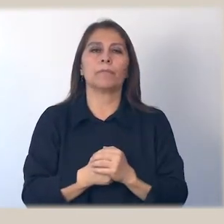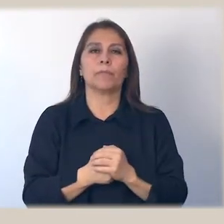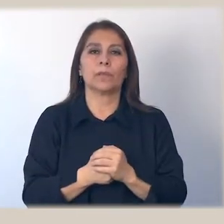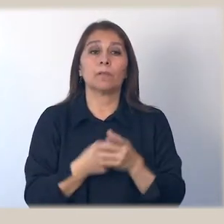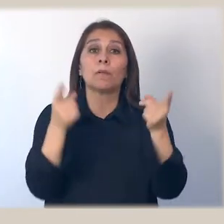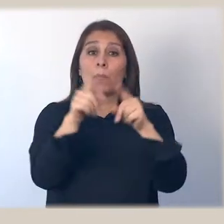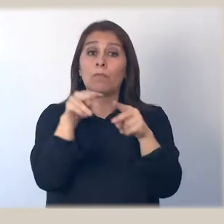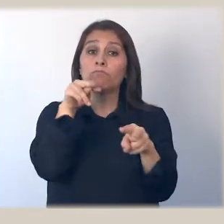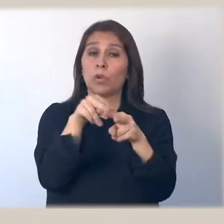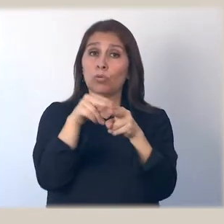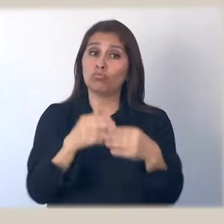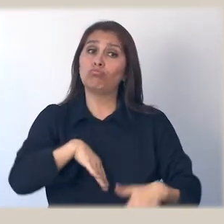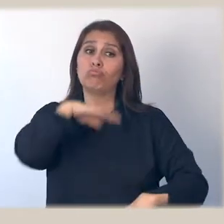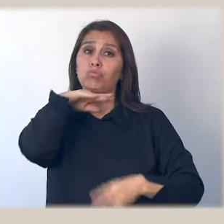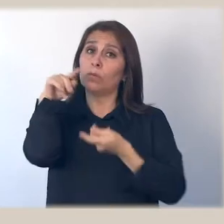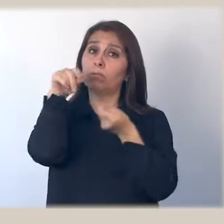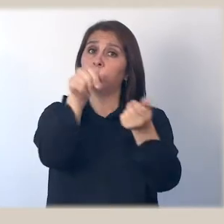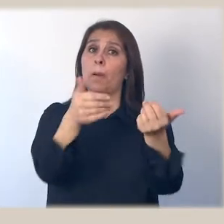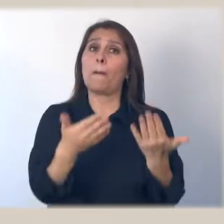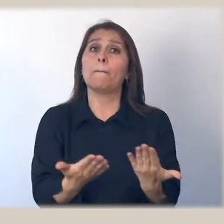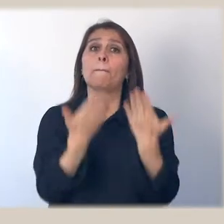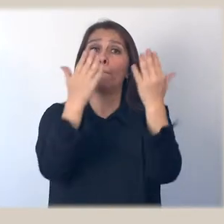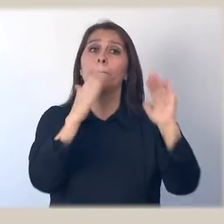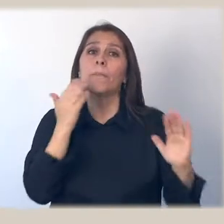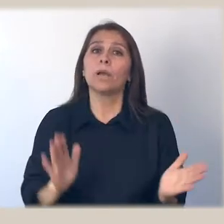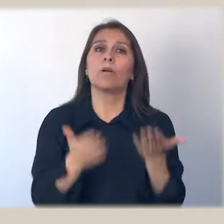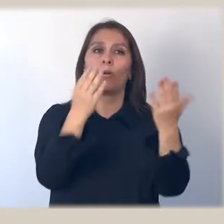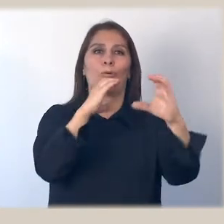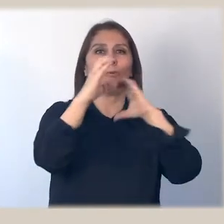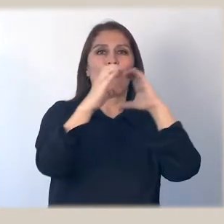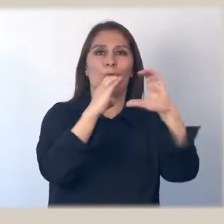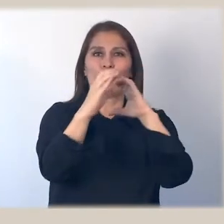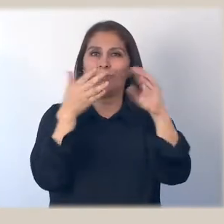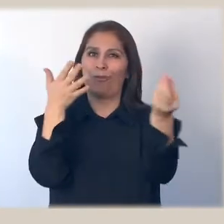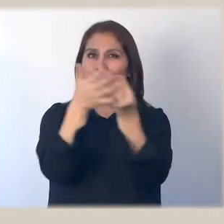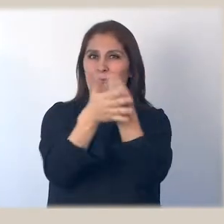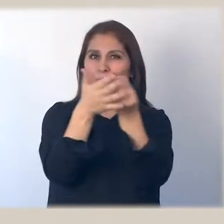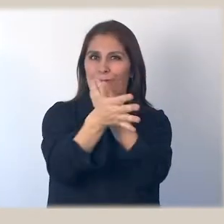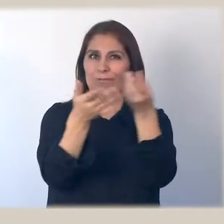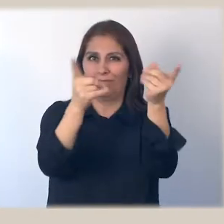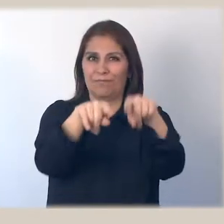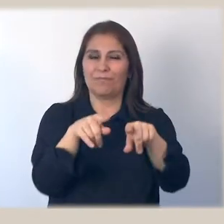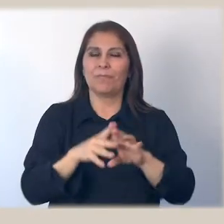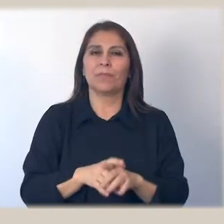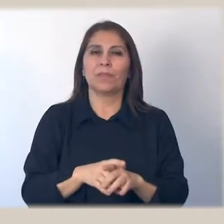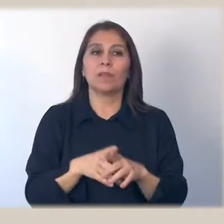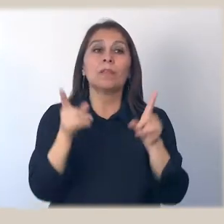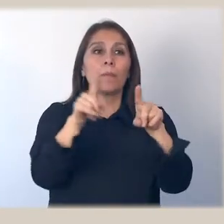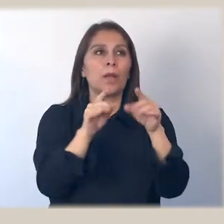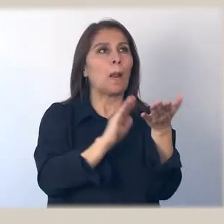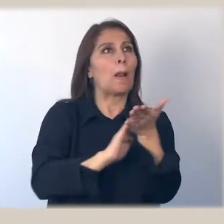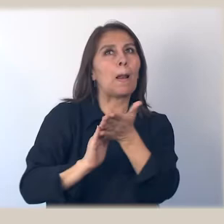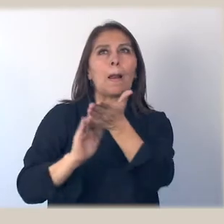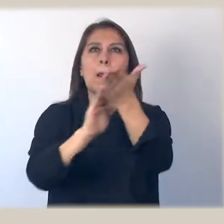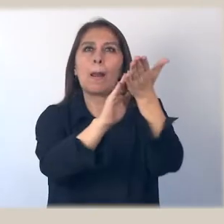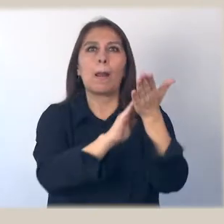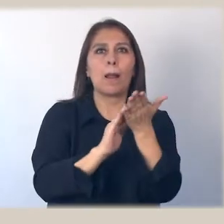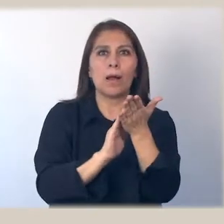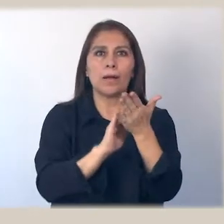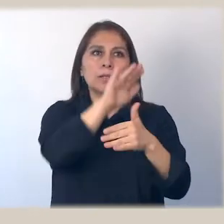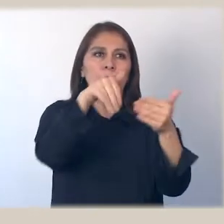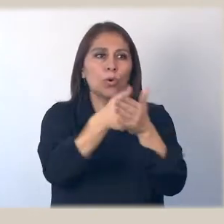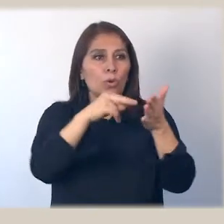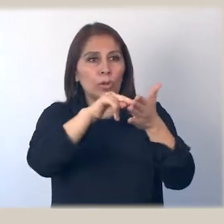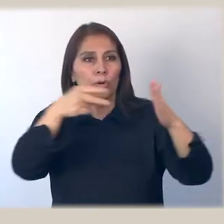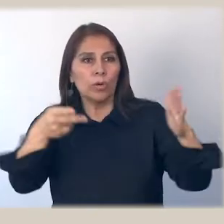la destinación de recursos suficientes para mejorar los sistemas de información y comunicación y generar las adecuaciones, mantenimiento e